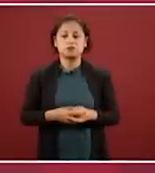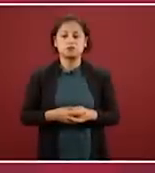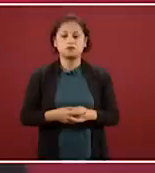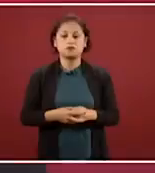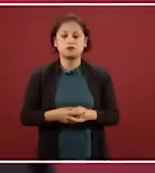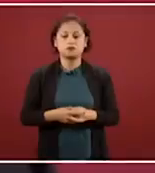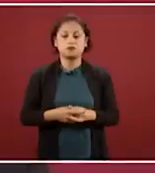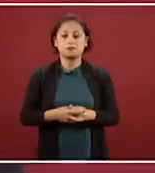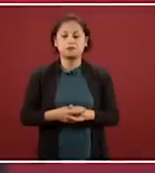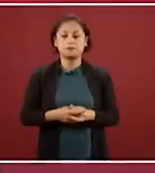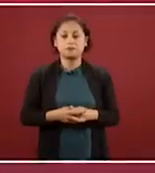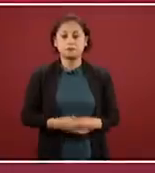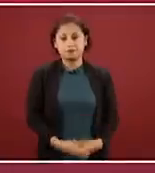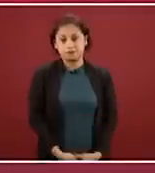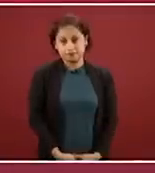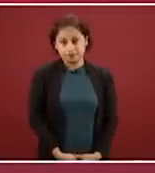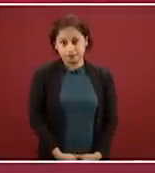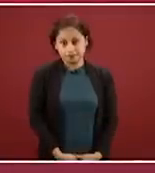puede ser